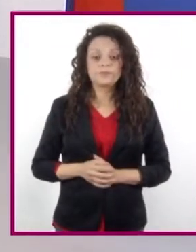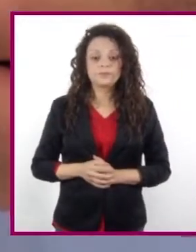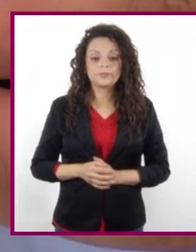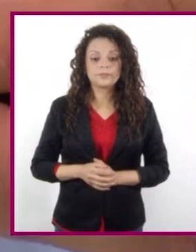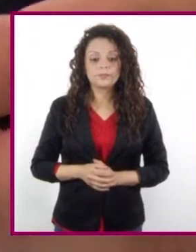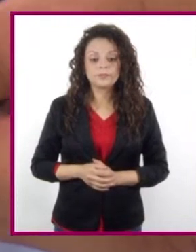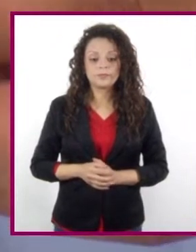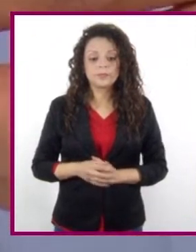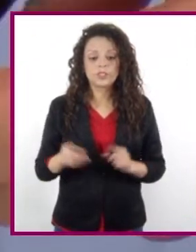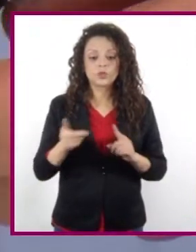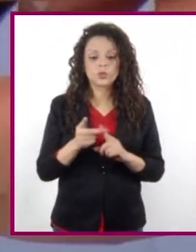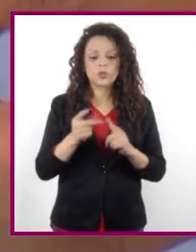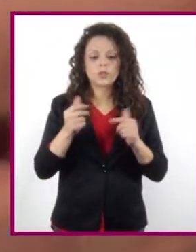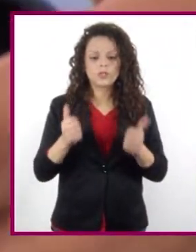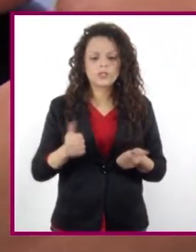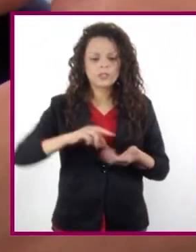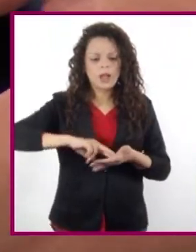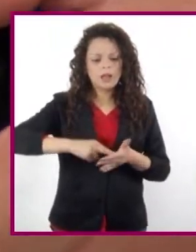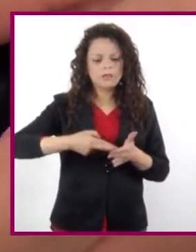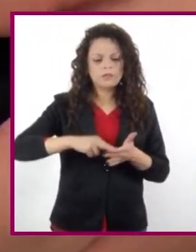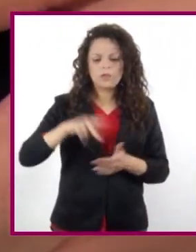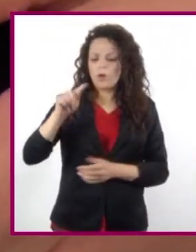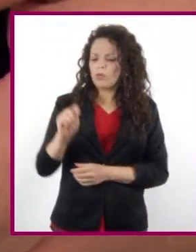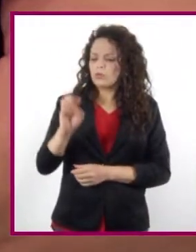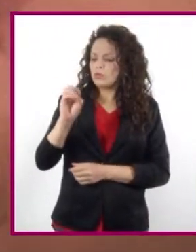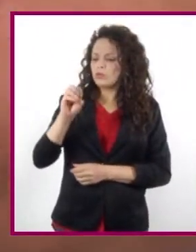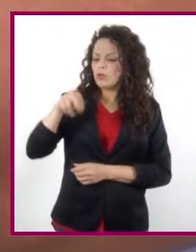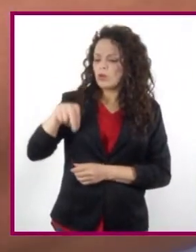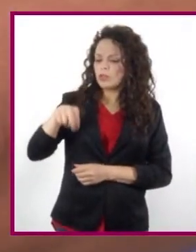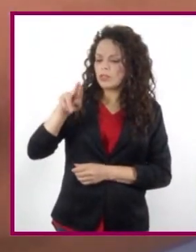en dónde se encuentran esos tornillos.